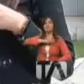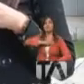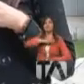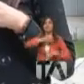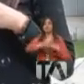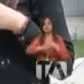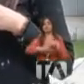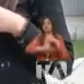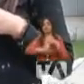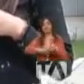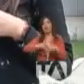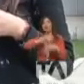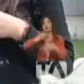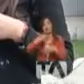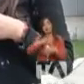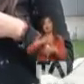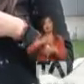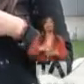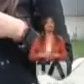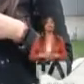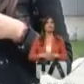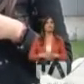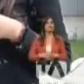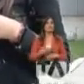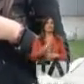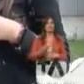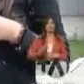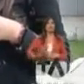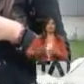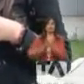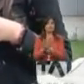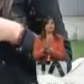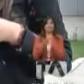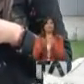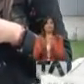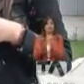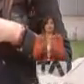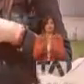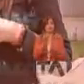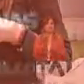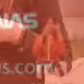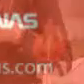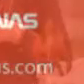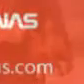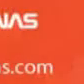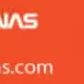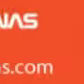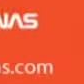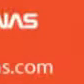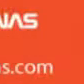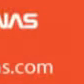desde el Consejo Nacional Electoral, con nuevo mando, toda la organización para la consulta popular. Thank you.